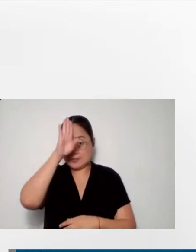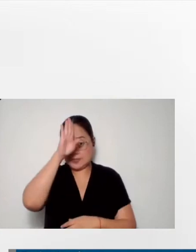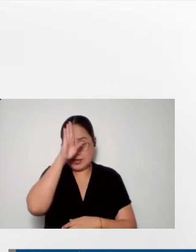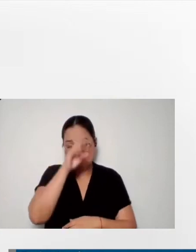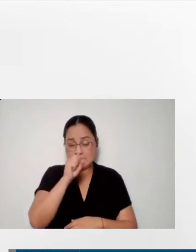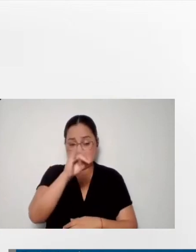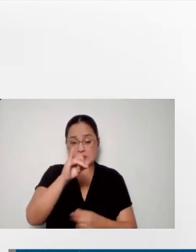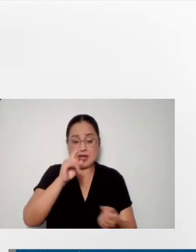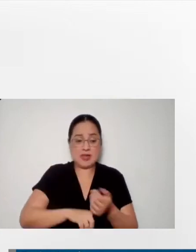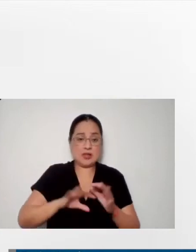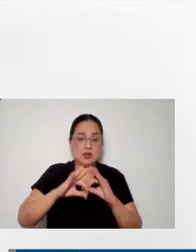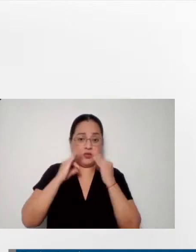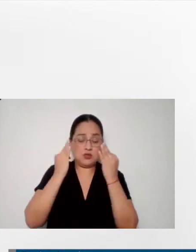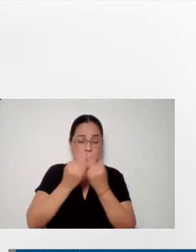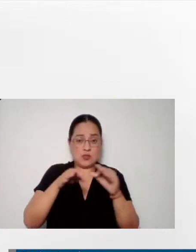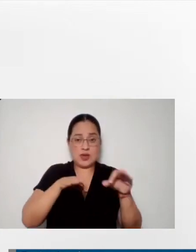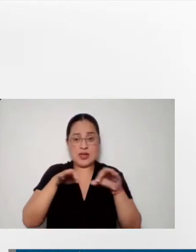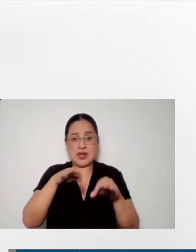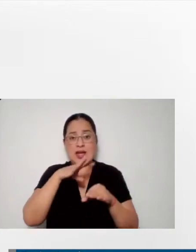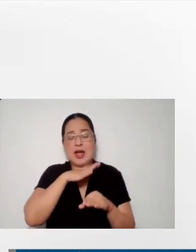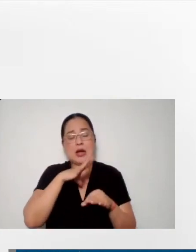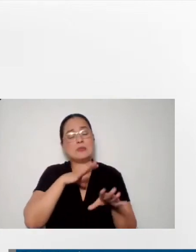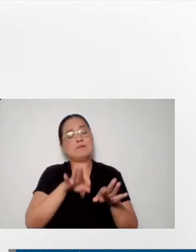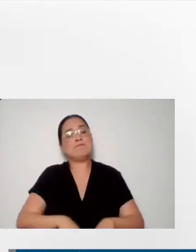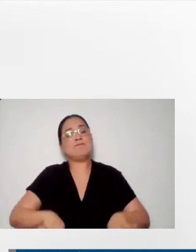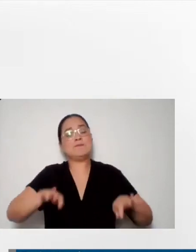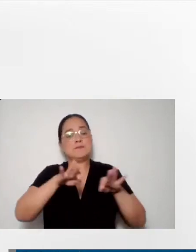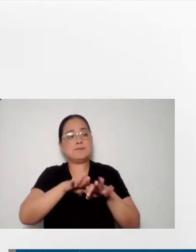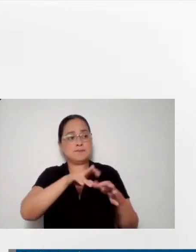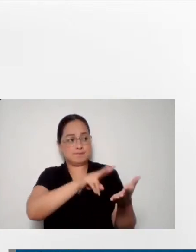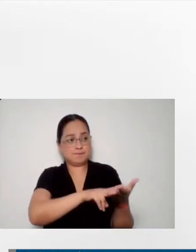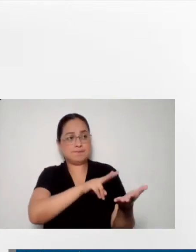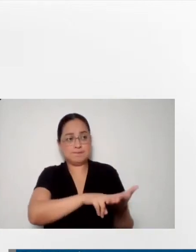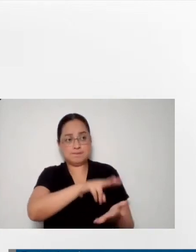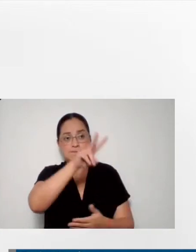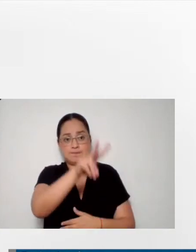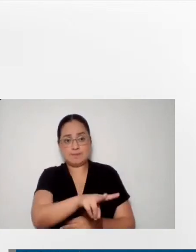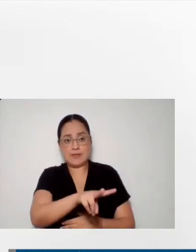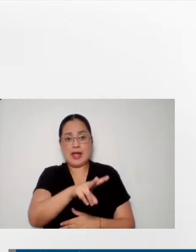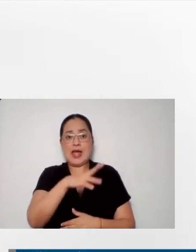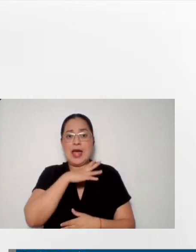este tipo de trabajos de una relevancia, insisto, para todas las materias,